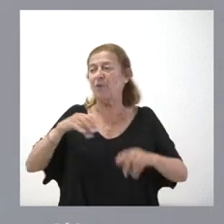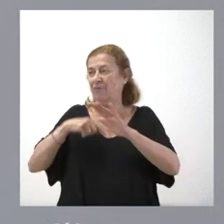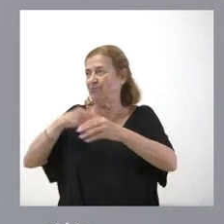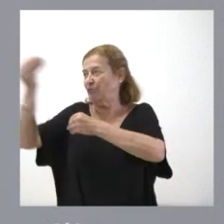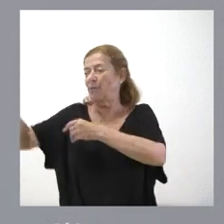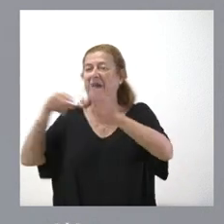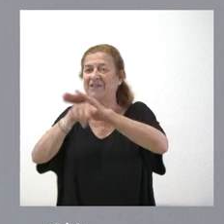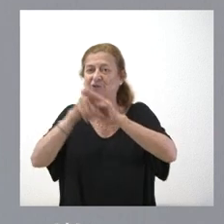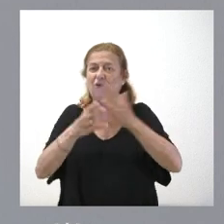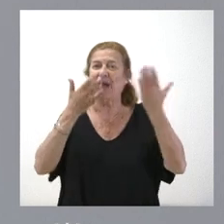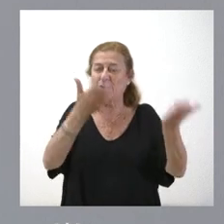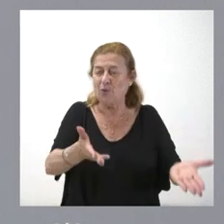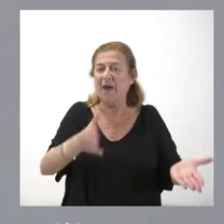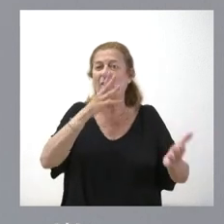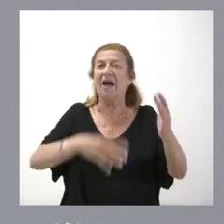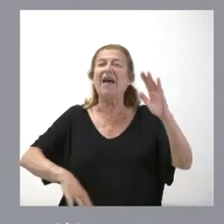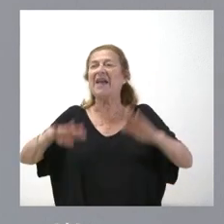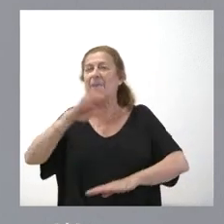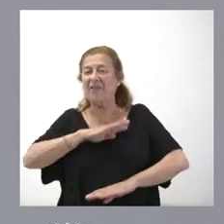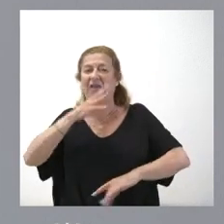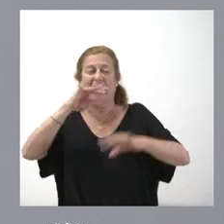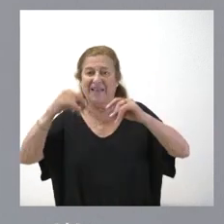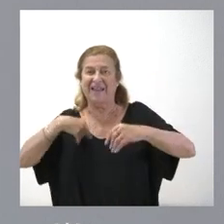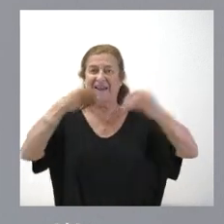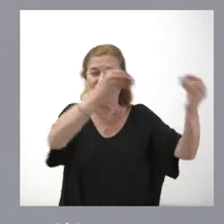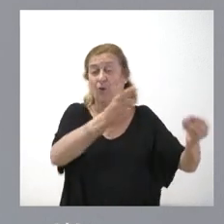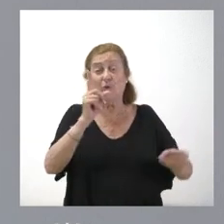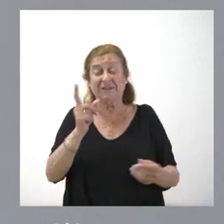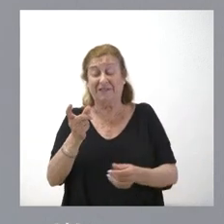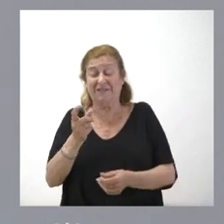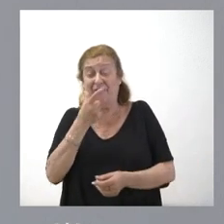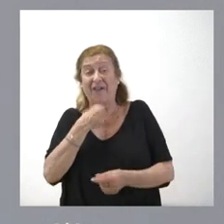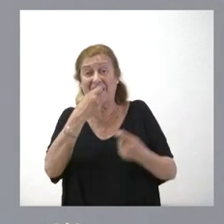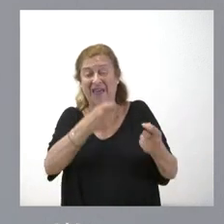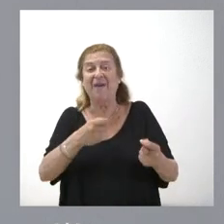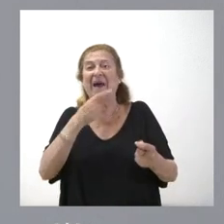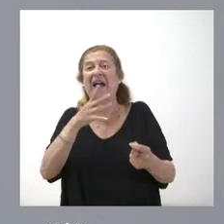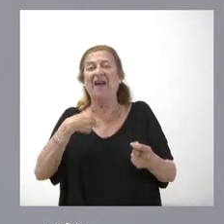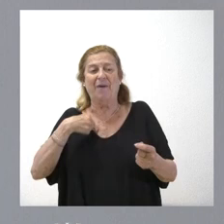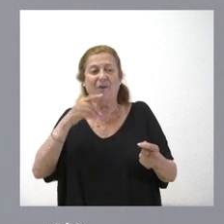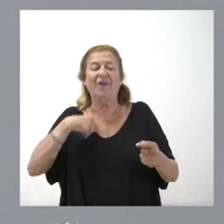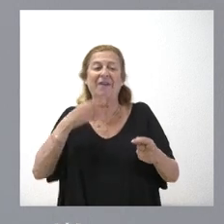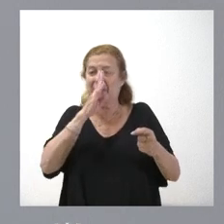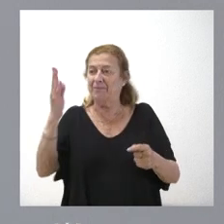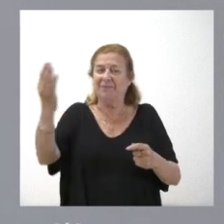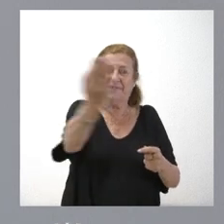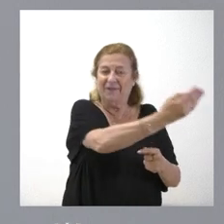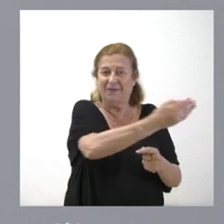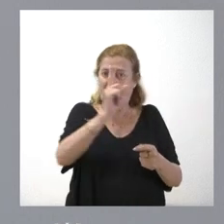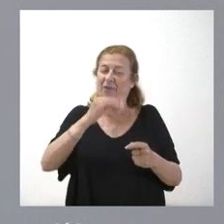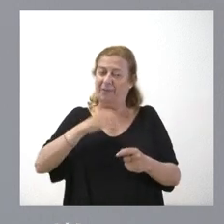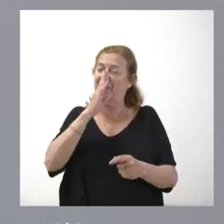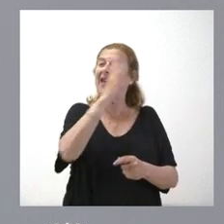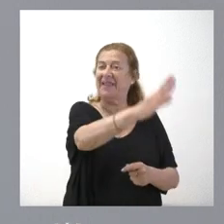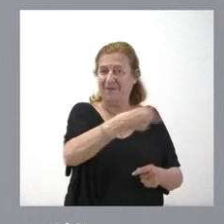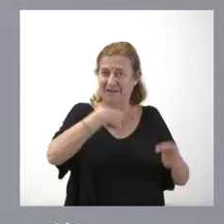capacidad de hacer efec esta ayuda en el territorio que no siempre es algo sencillo garantizar que el beneficiario es el que llega efectivamente la ayuda